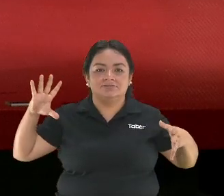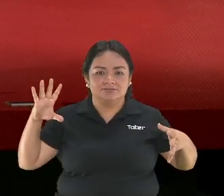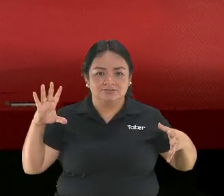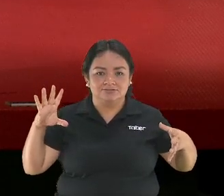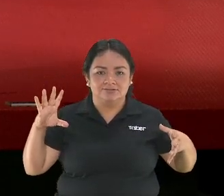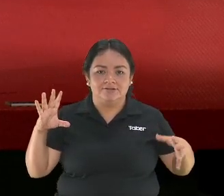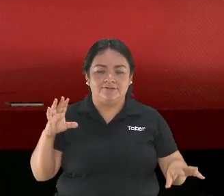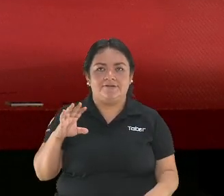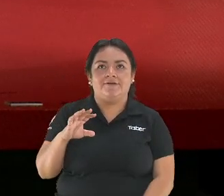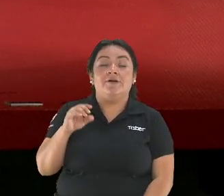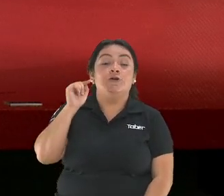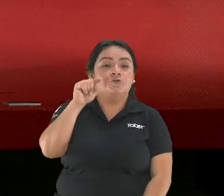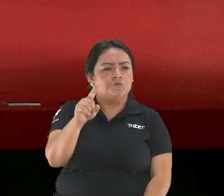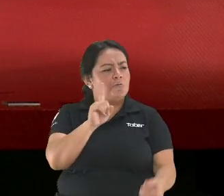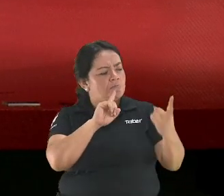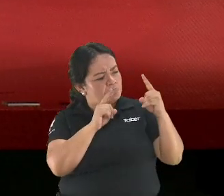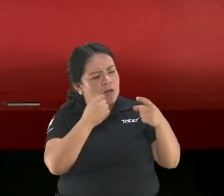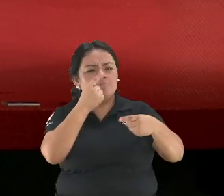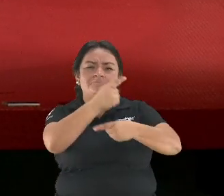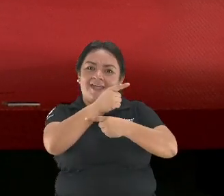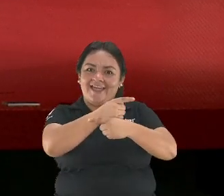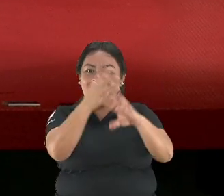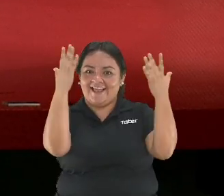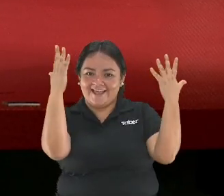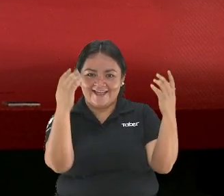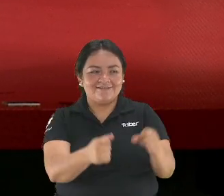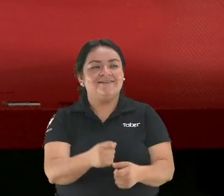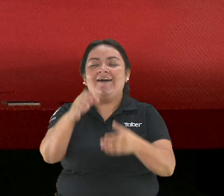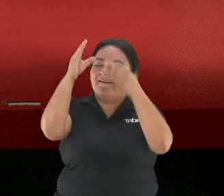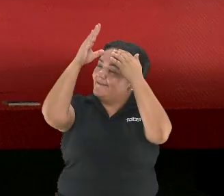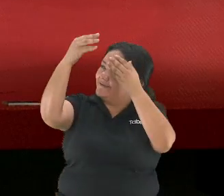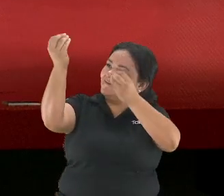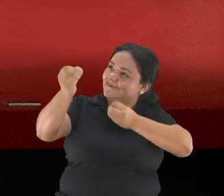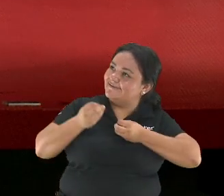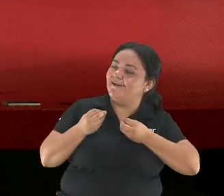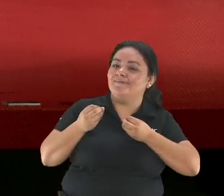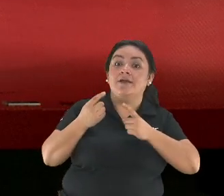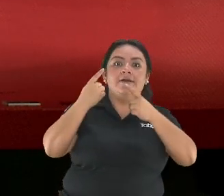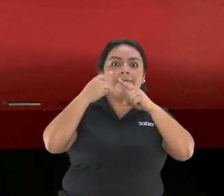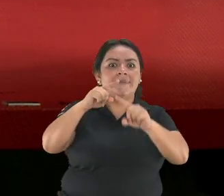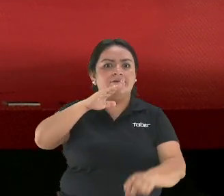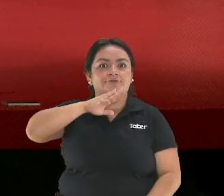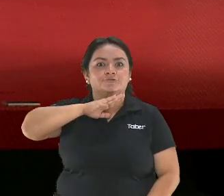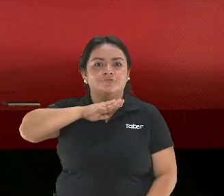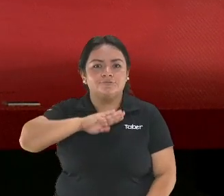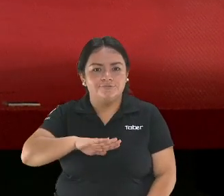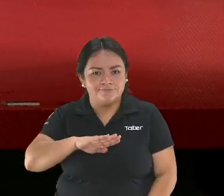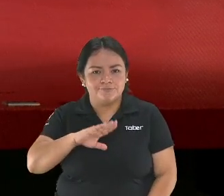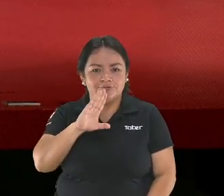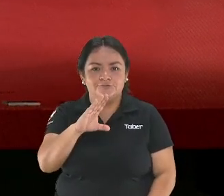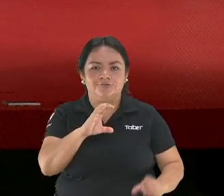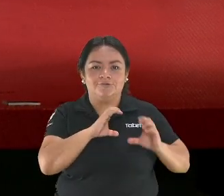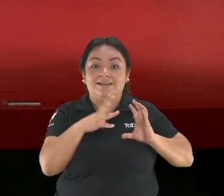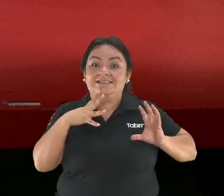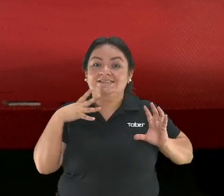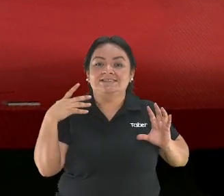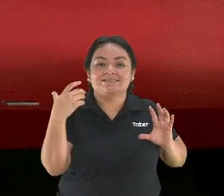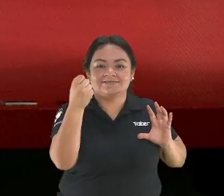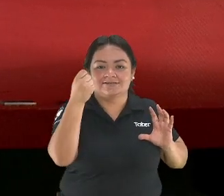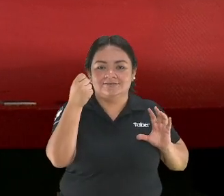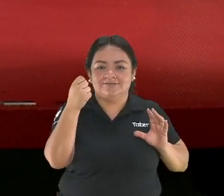puedes tener una buena actitud puedes pedirle la sabiduría del señor pero si el desánimo está ganando tu corazón